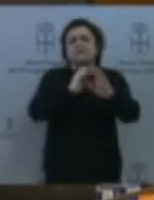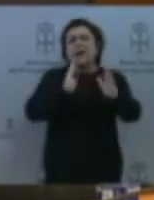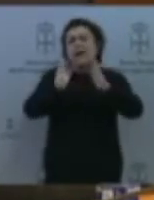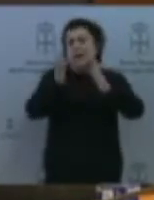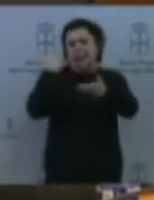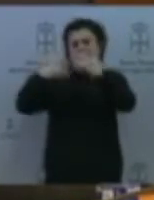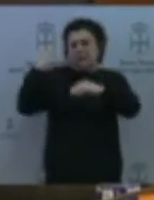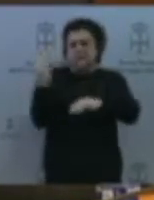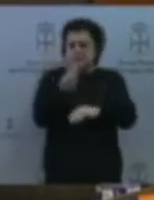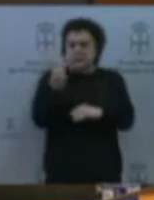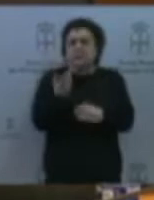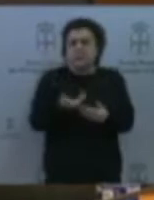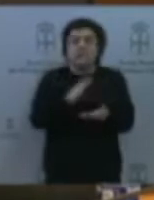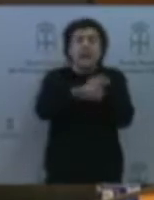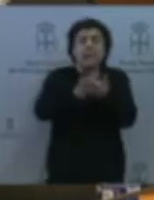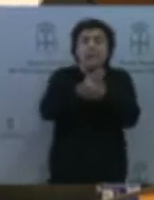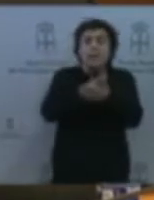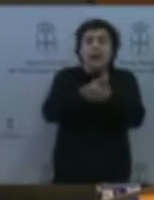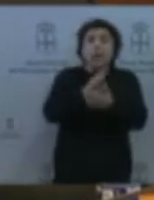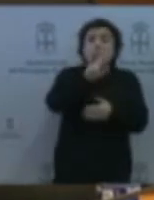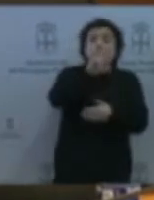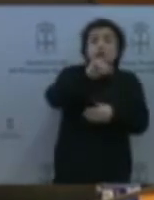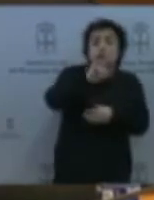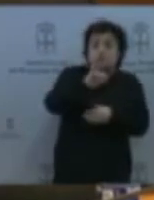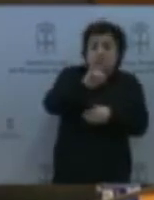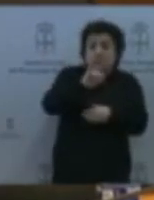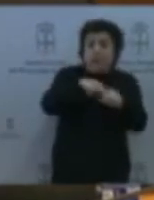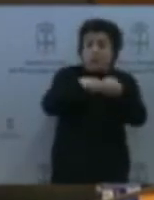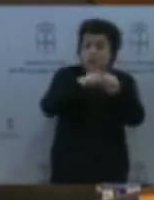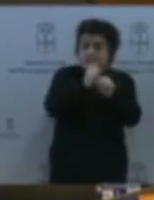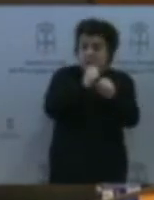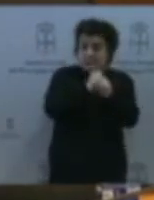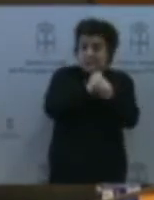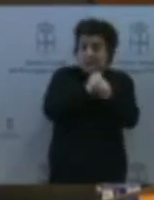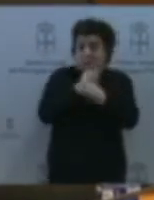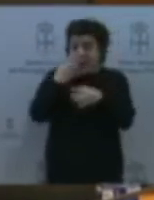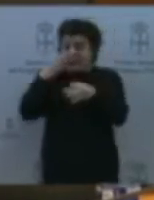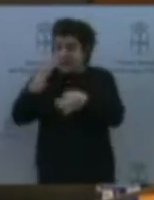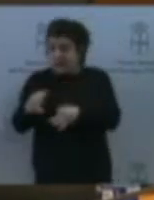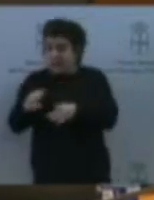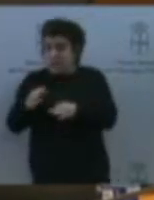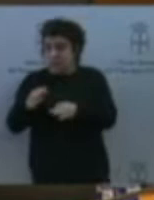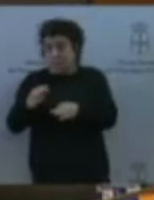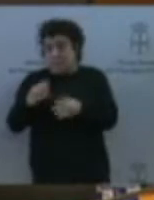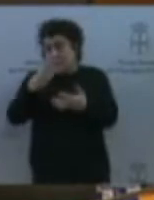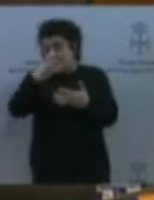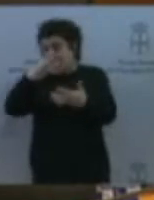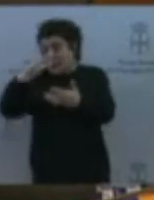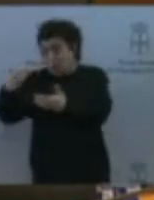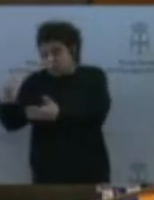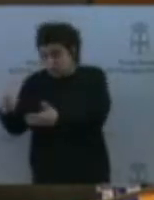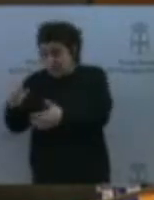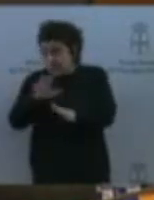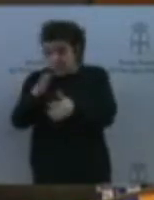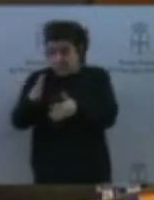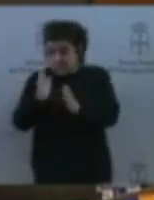de creación de Amazon, que en realidad van a ser poco más de 800 temporales en un primer momento. Se prometían programadores, ingenieros